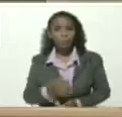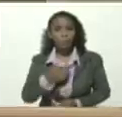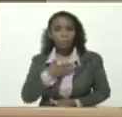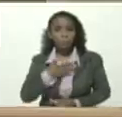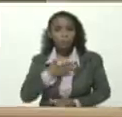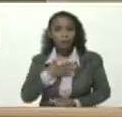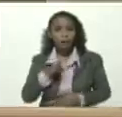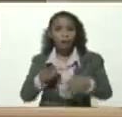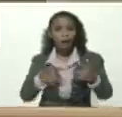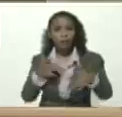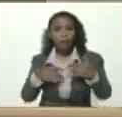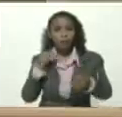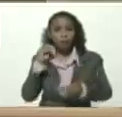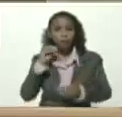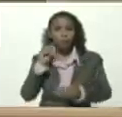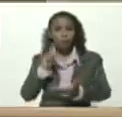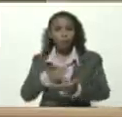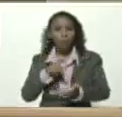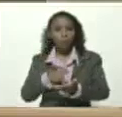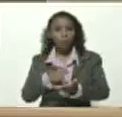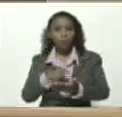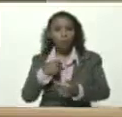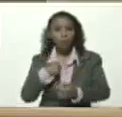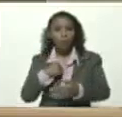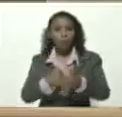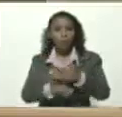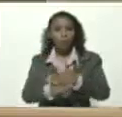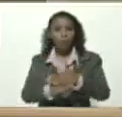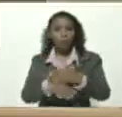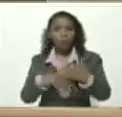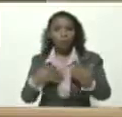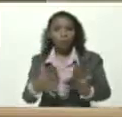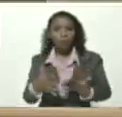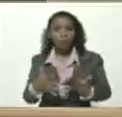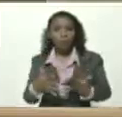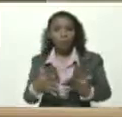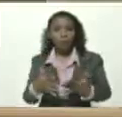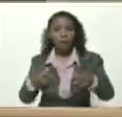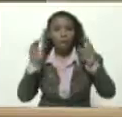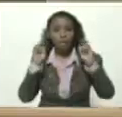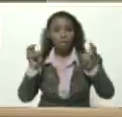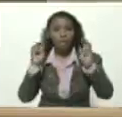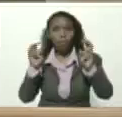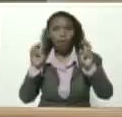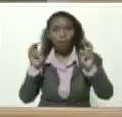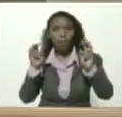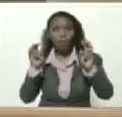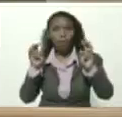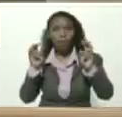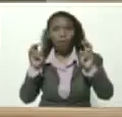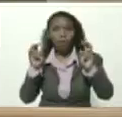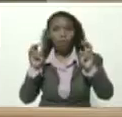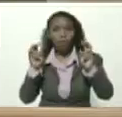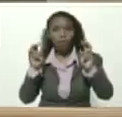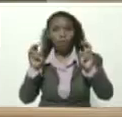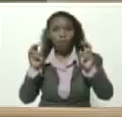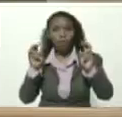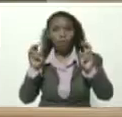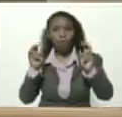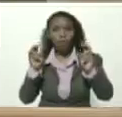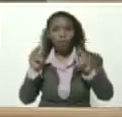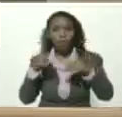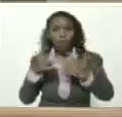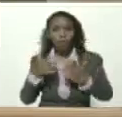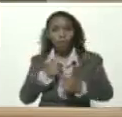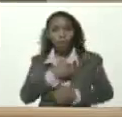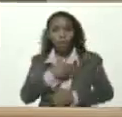mi intervención. Yo voy a subsanar una omisión, y